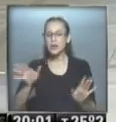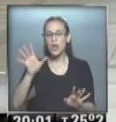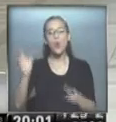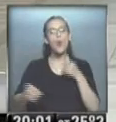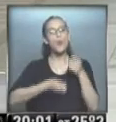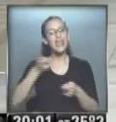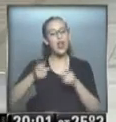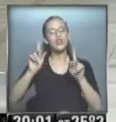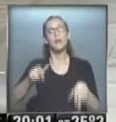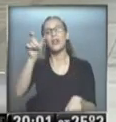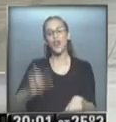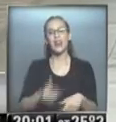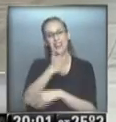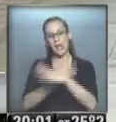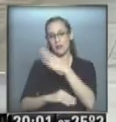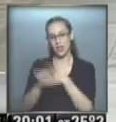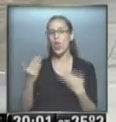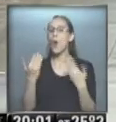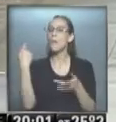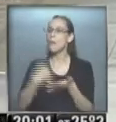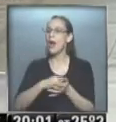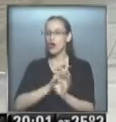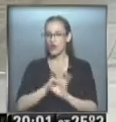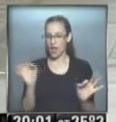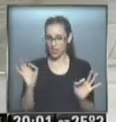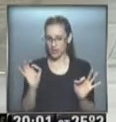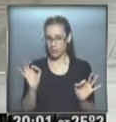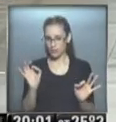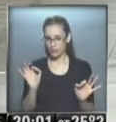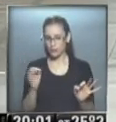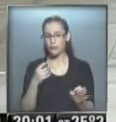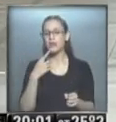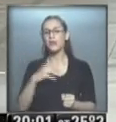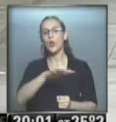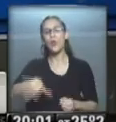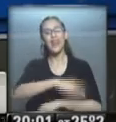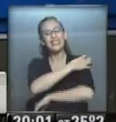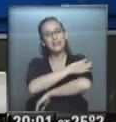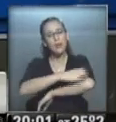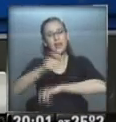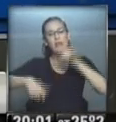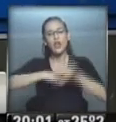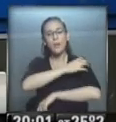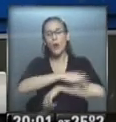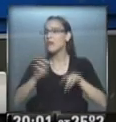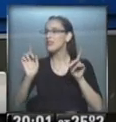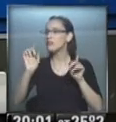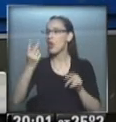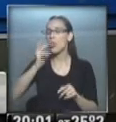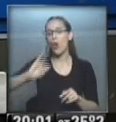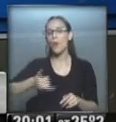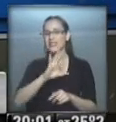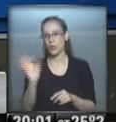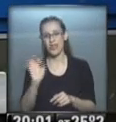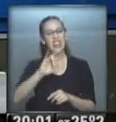con discapacidad. La empresa aclaró que la tarifa para sectores vulnerables será del mismo valor que el boleto vigente, es decir,